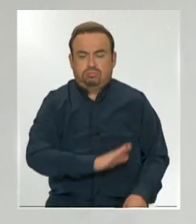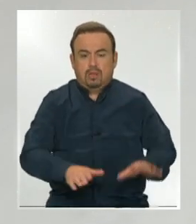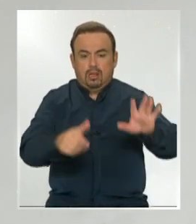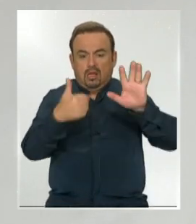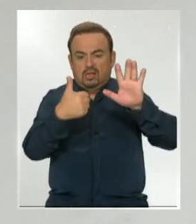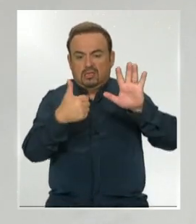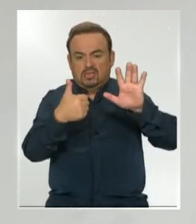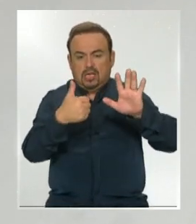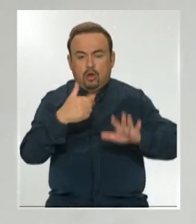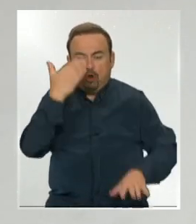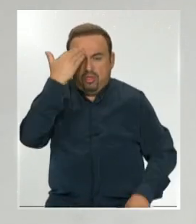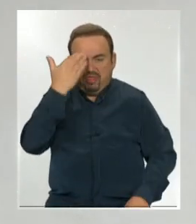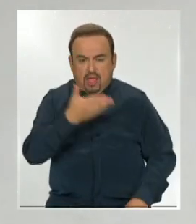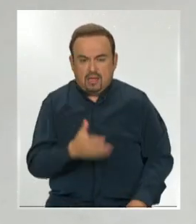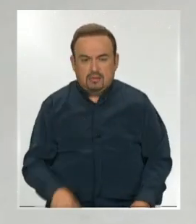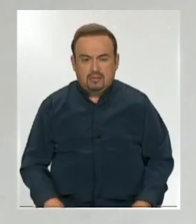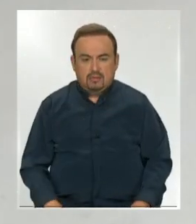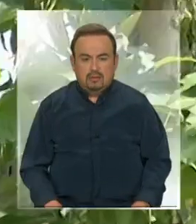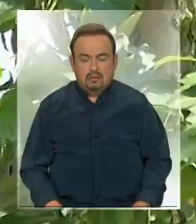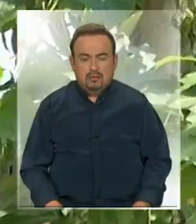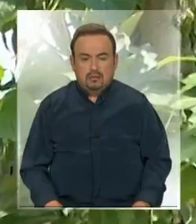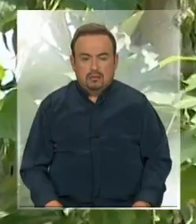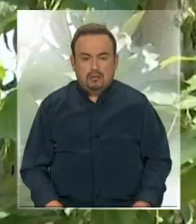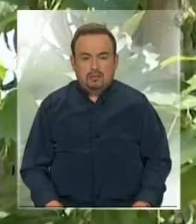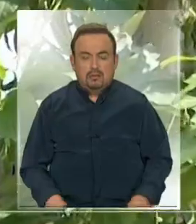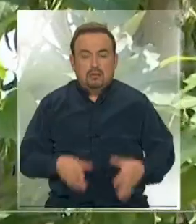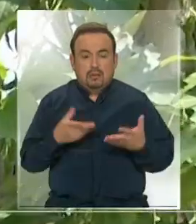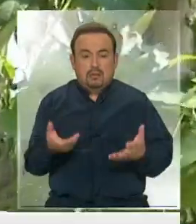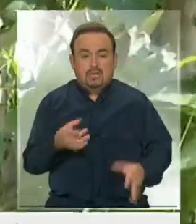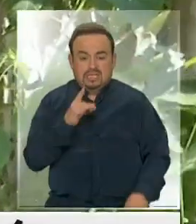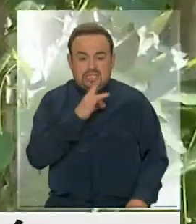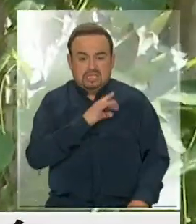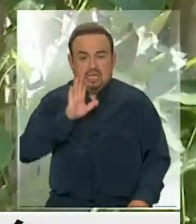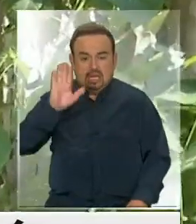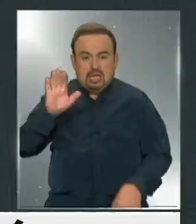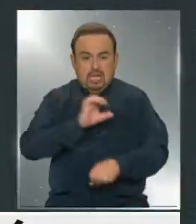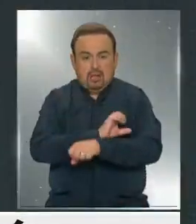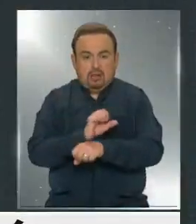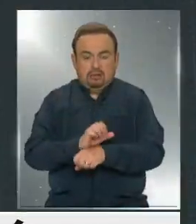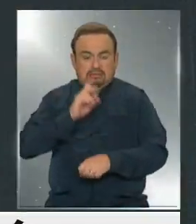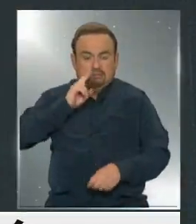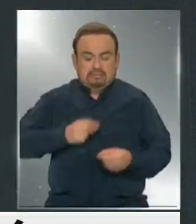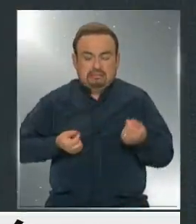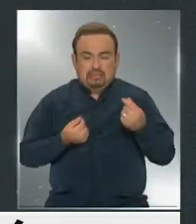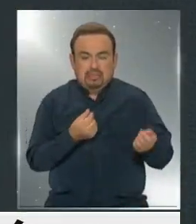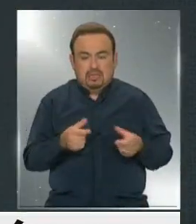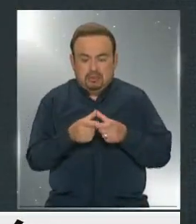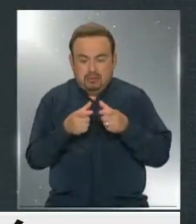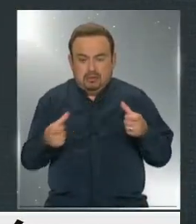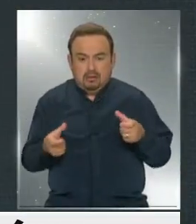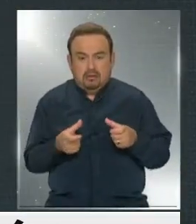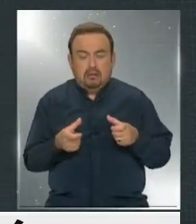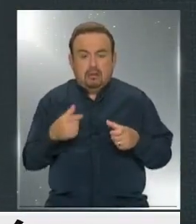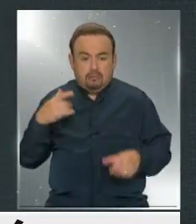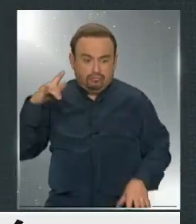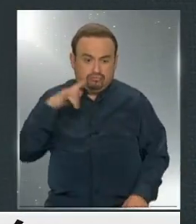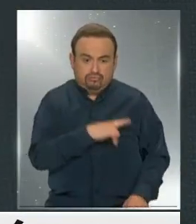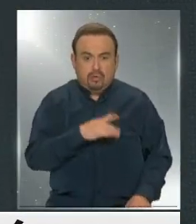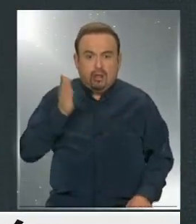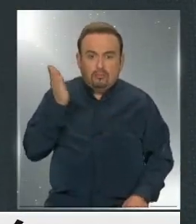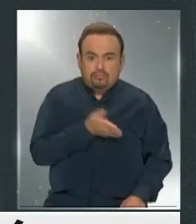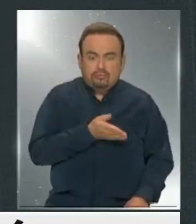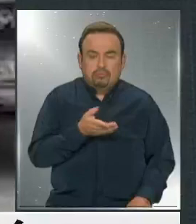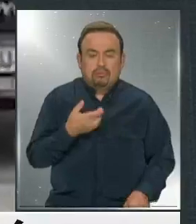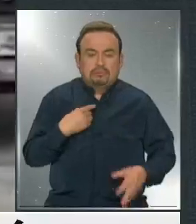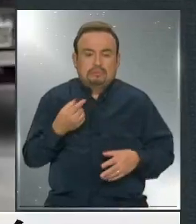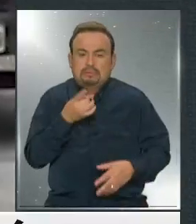días. Ahí en un balcón. Chilenos en Ecuador sin dinero y con pasajes en aerolíneas que están cancelados, donde la